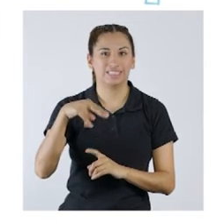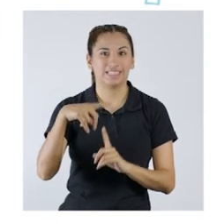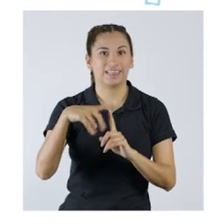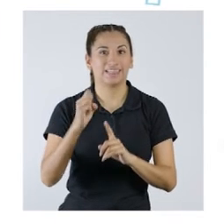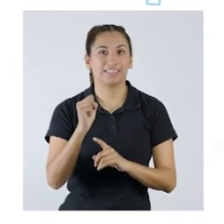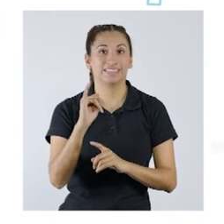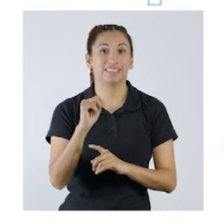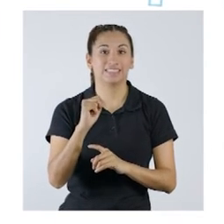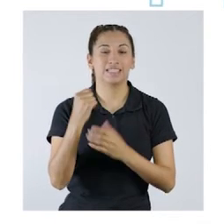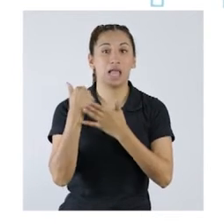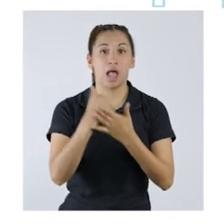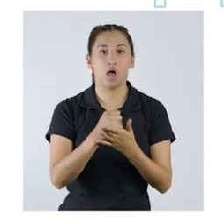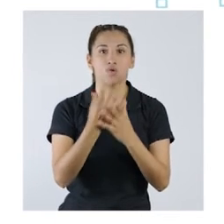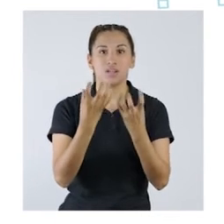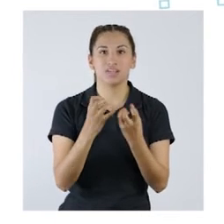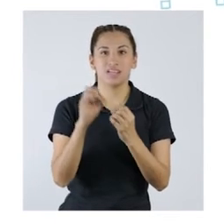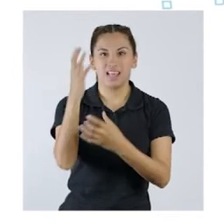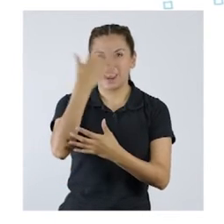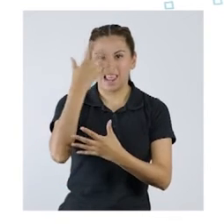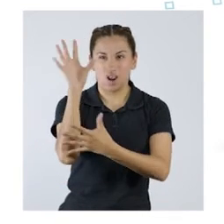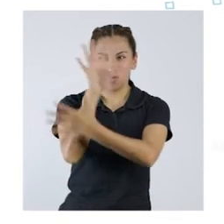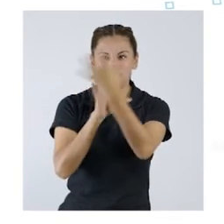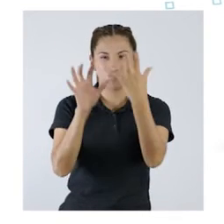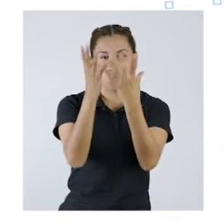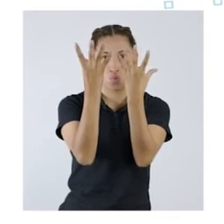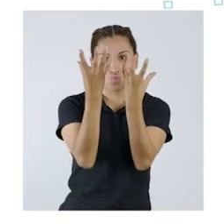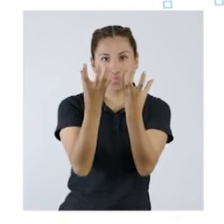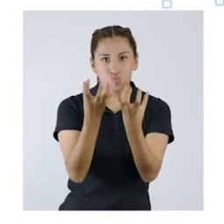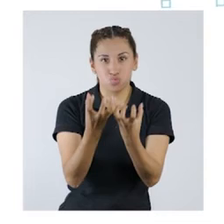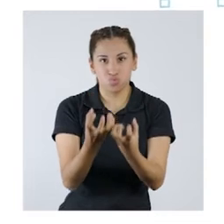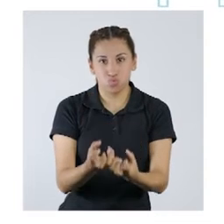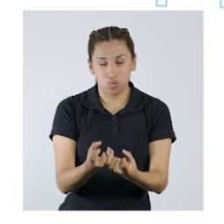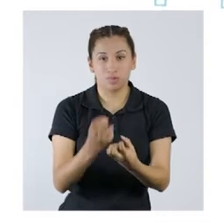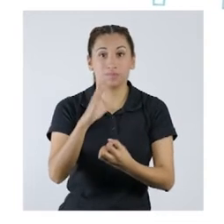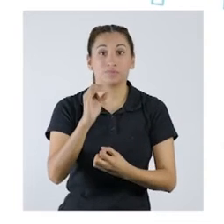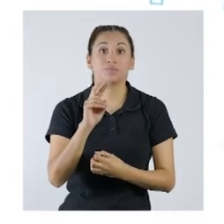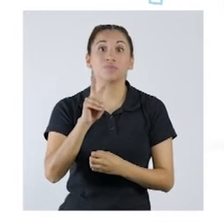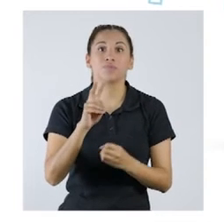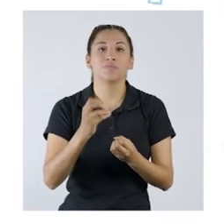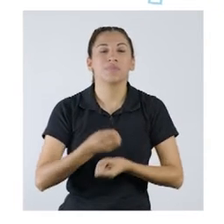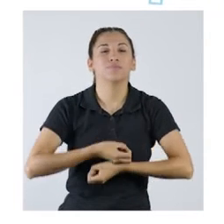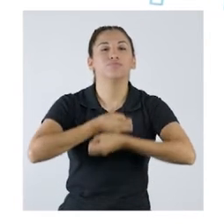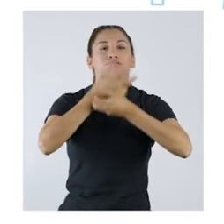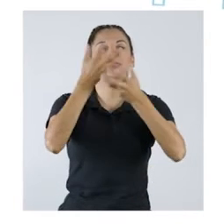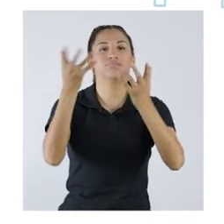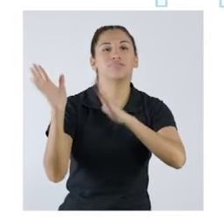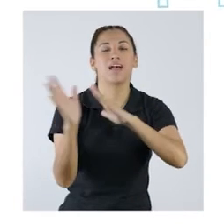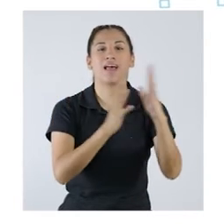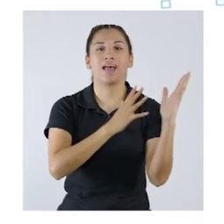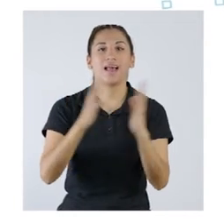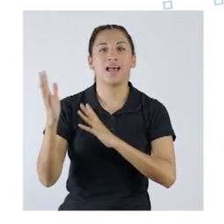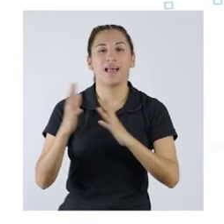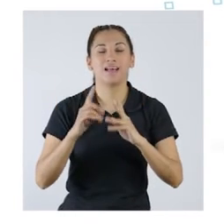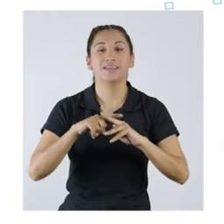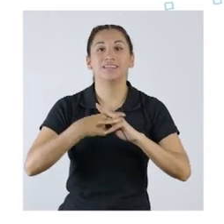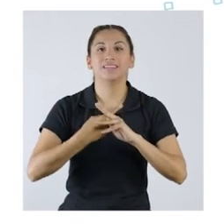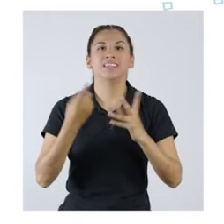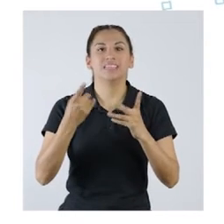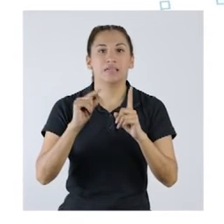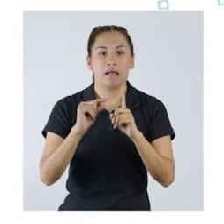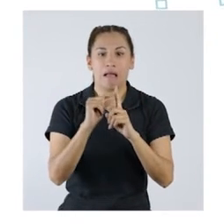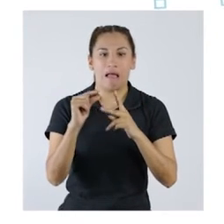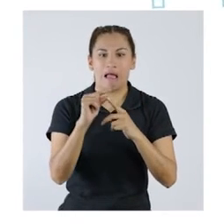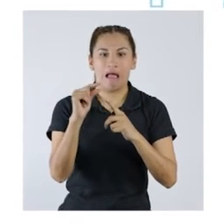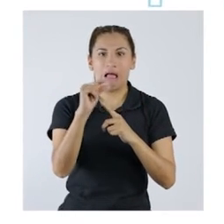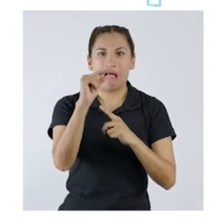fotosíntesis, ayudan a reducir los niveles de dióxido de carbono CO2 del ambiente, que es un gas